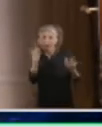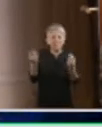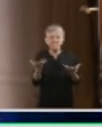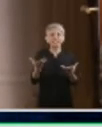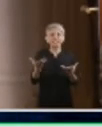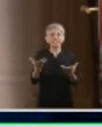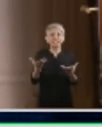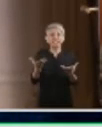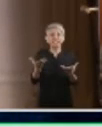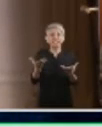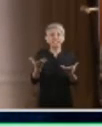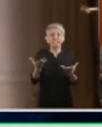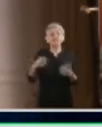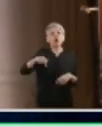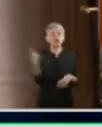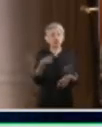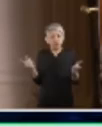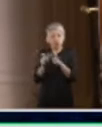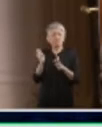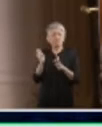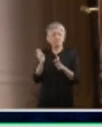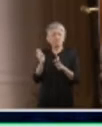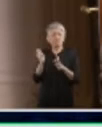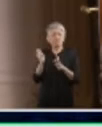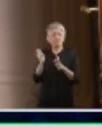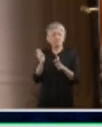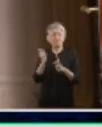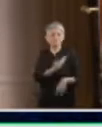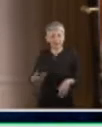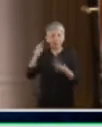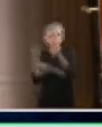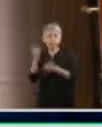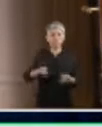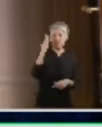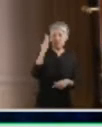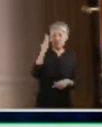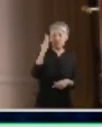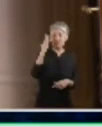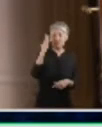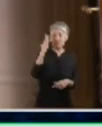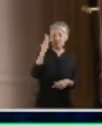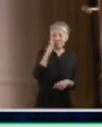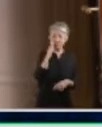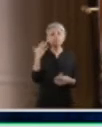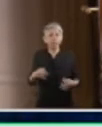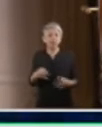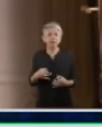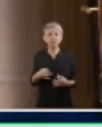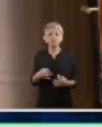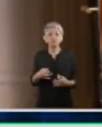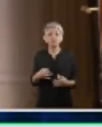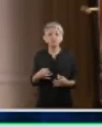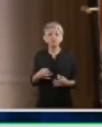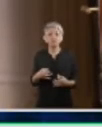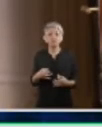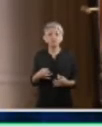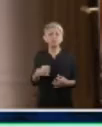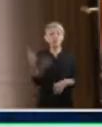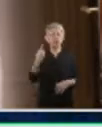la vicepresidenta de la Nación, que es la socia mayoritaria de este frente, con el aval del Frente